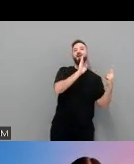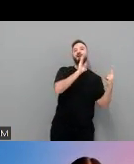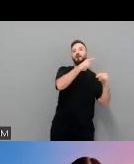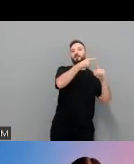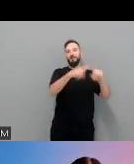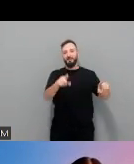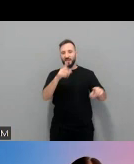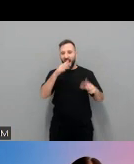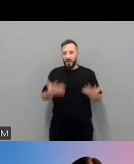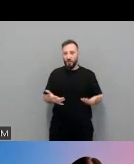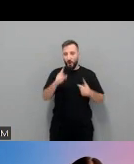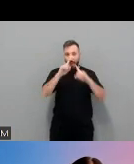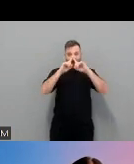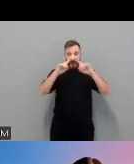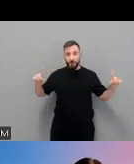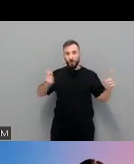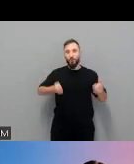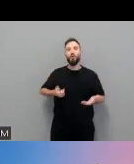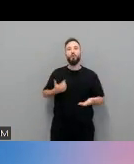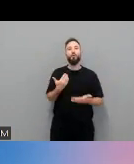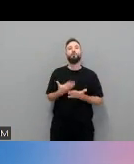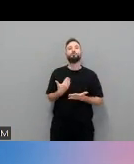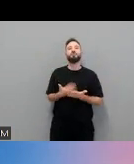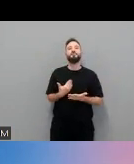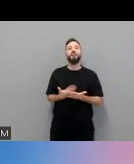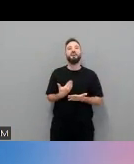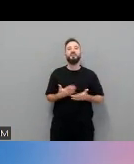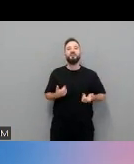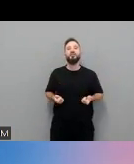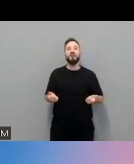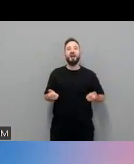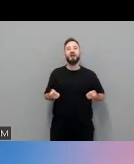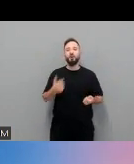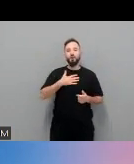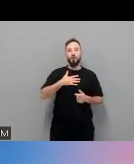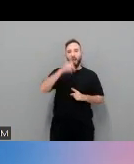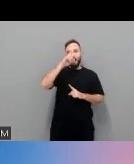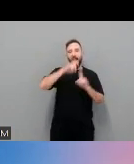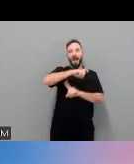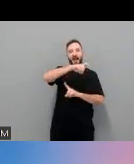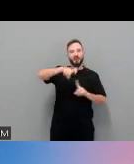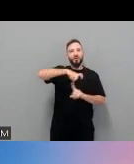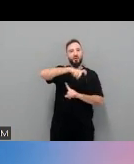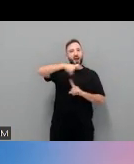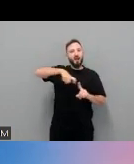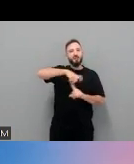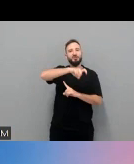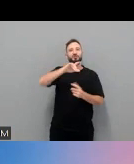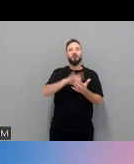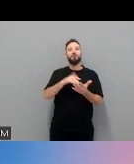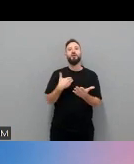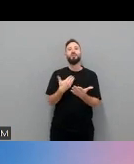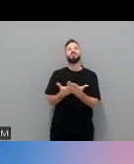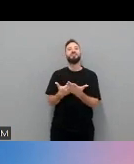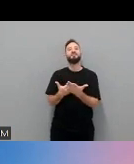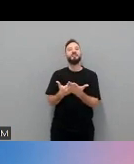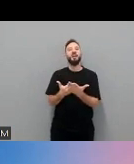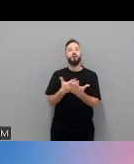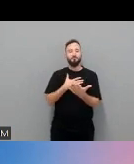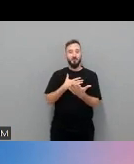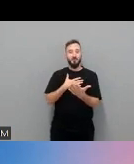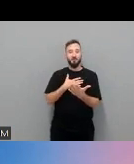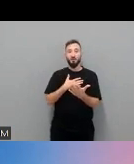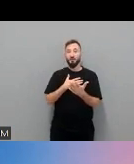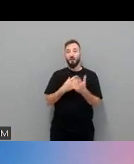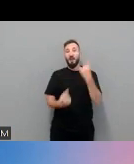justificación anual. Es decir, yo todos los años tengo que emitir como una certificación que seguimos